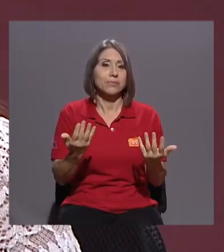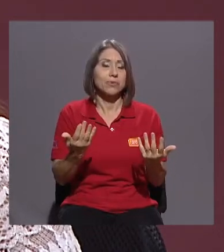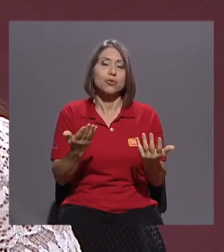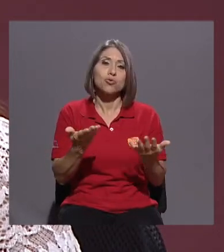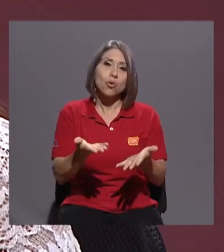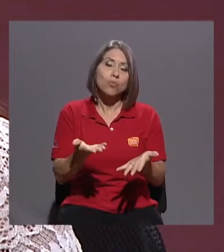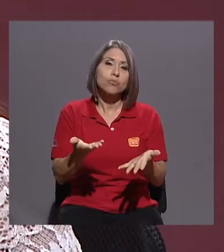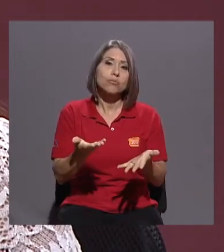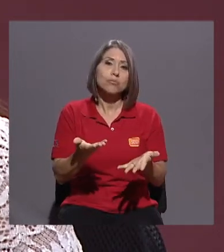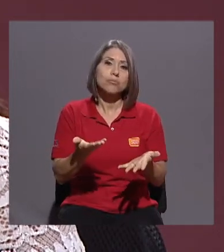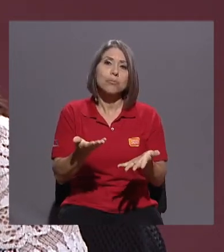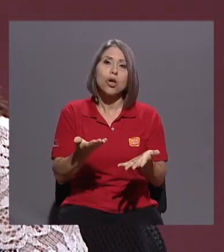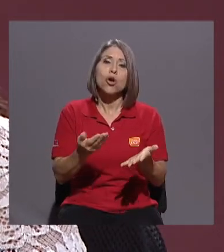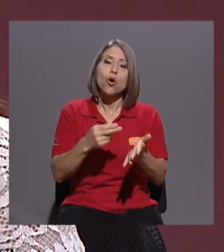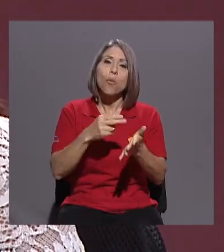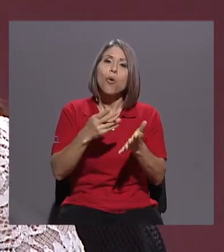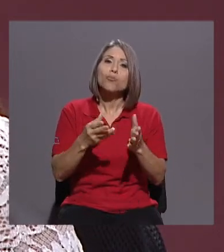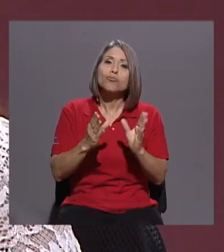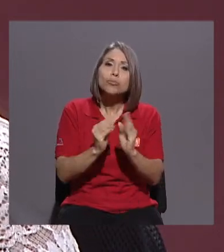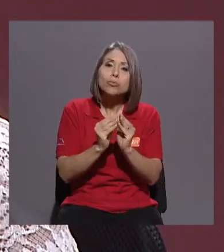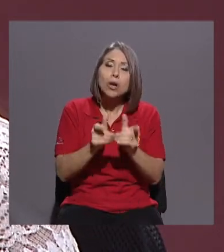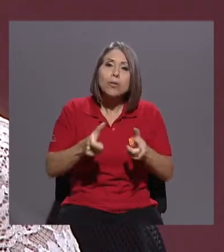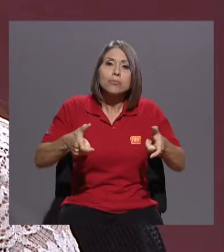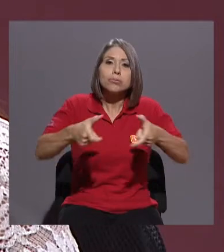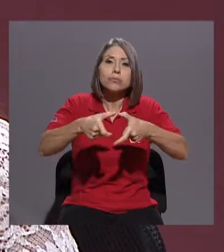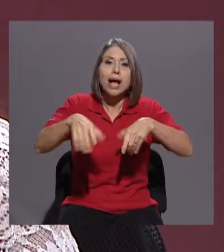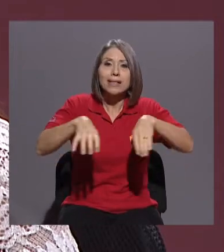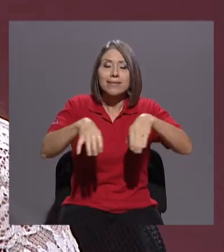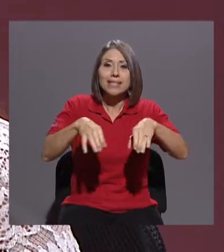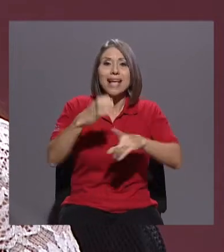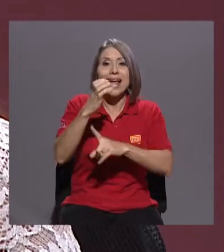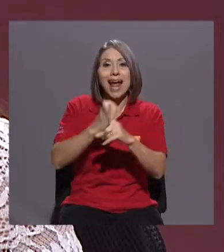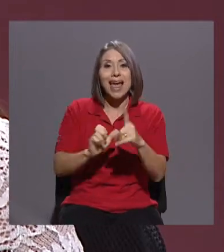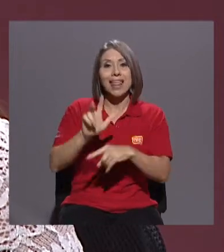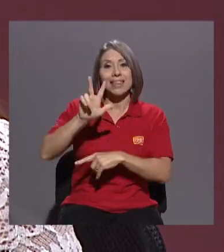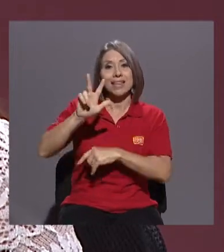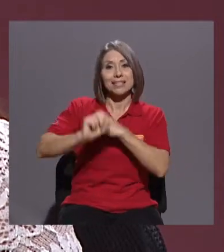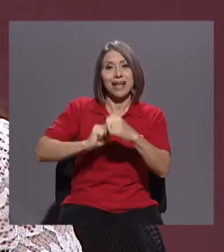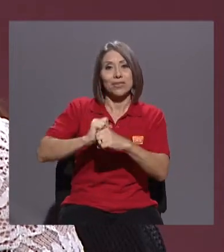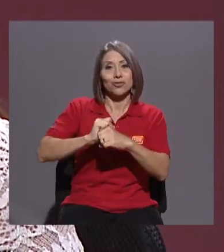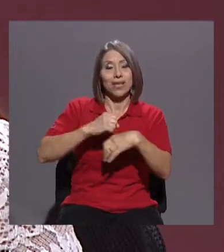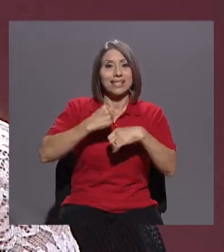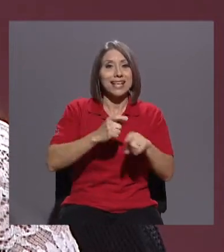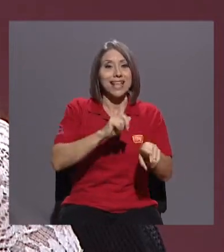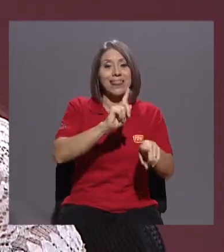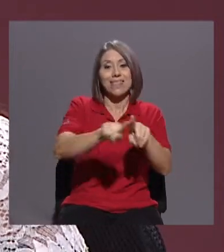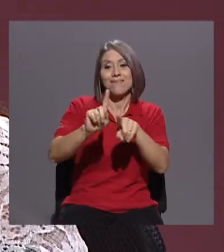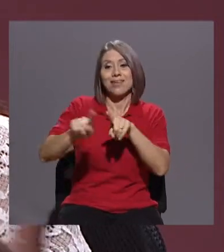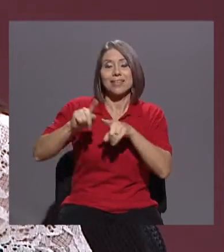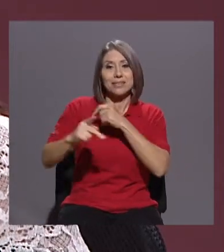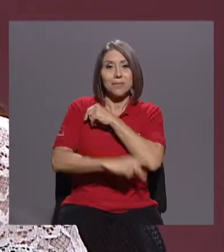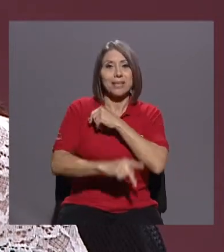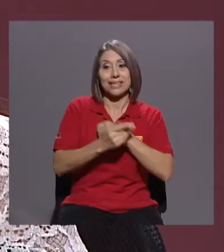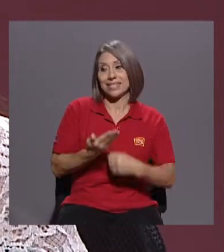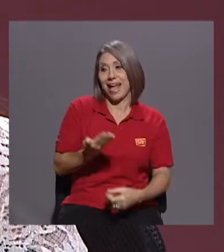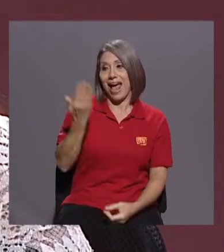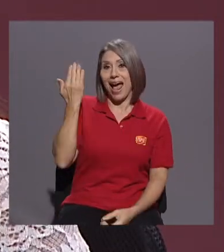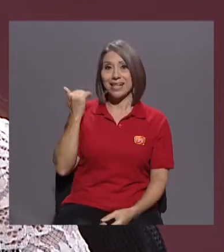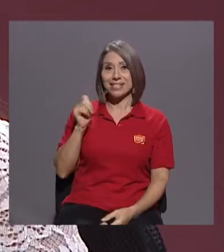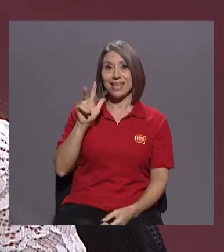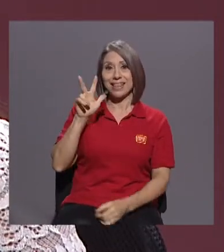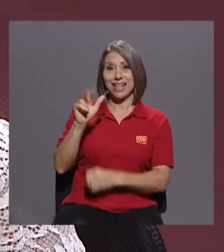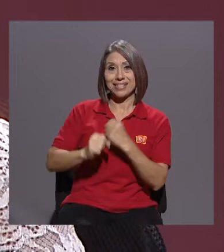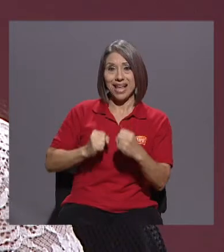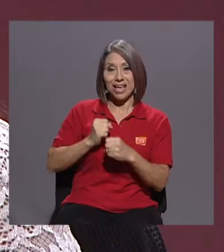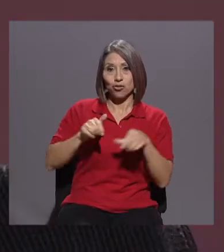Son convenciones Cada tres años Que se van realizando En diferentes países Hace tres años Lo que